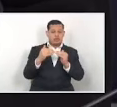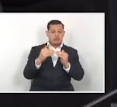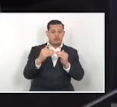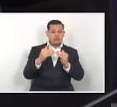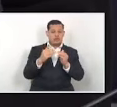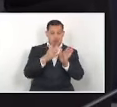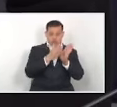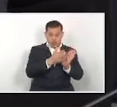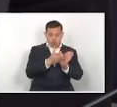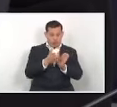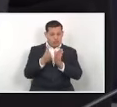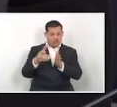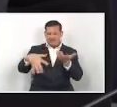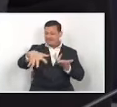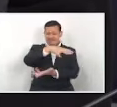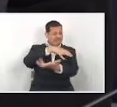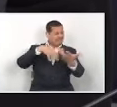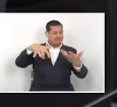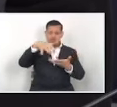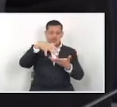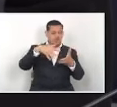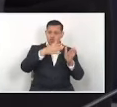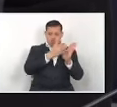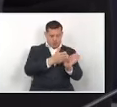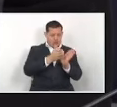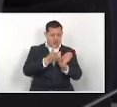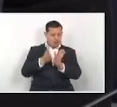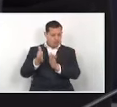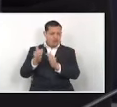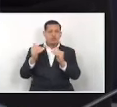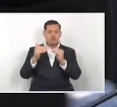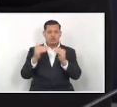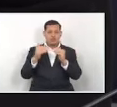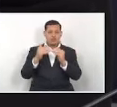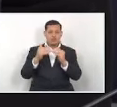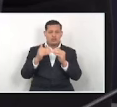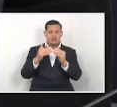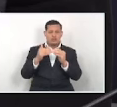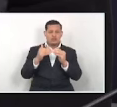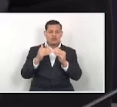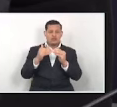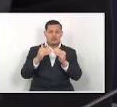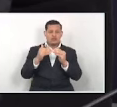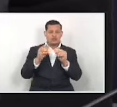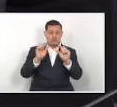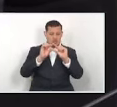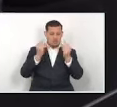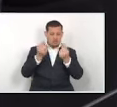sumamente ordenada y sobre todo sin mafias.